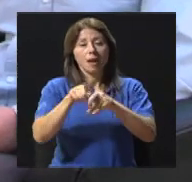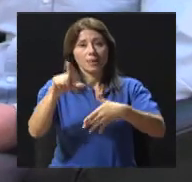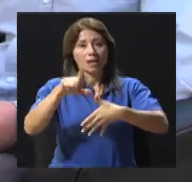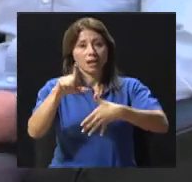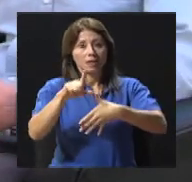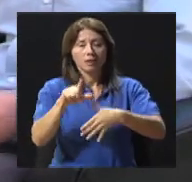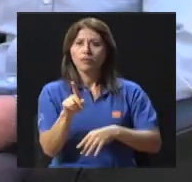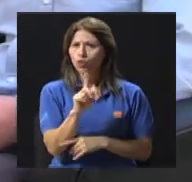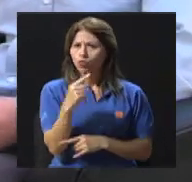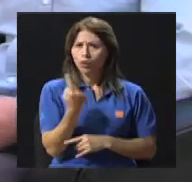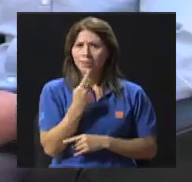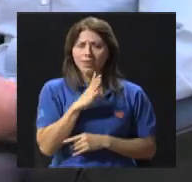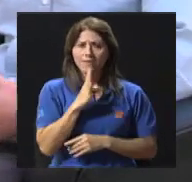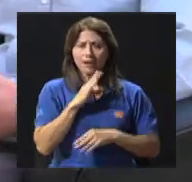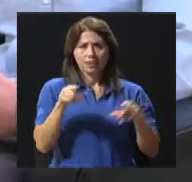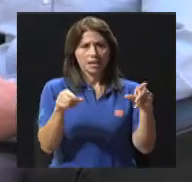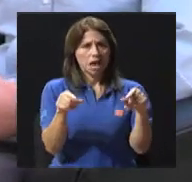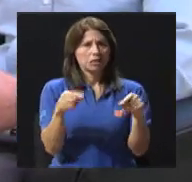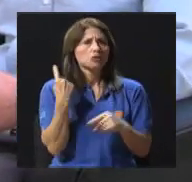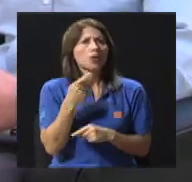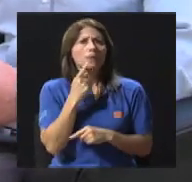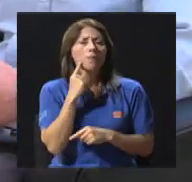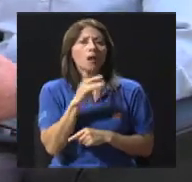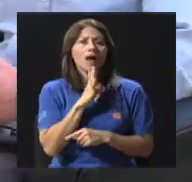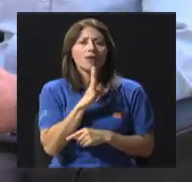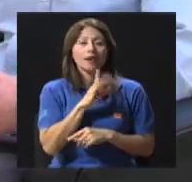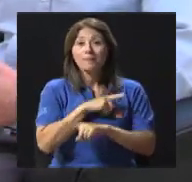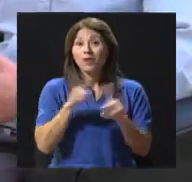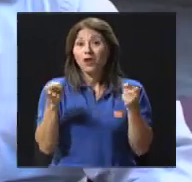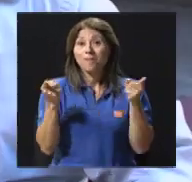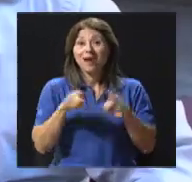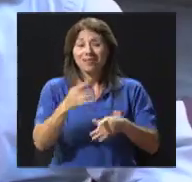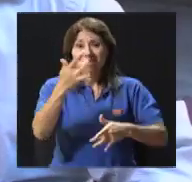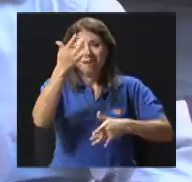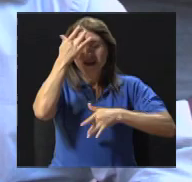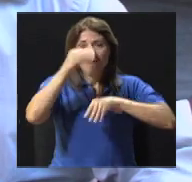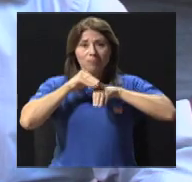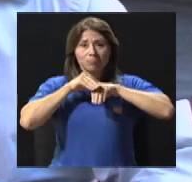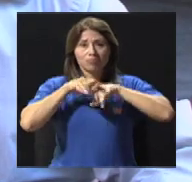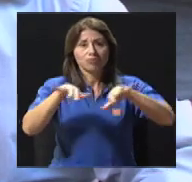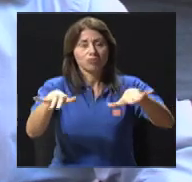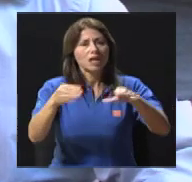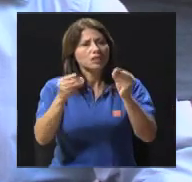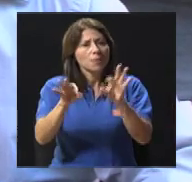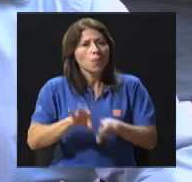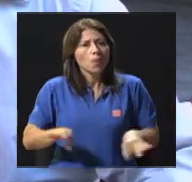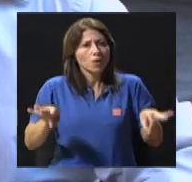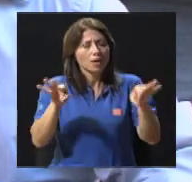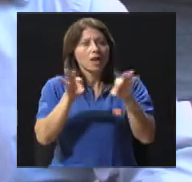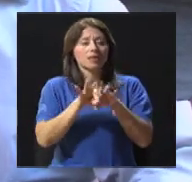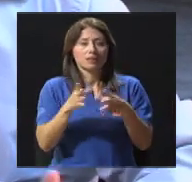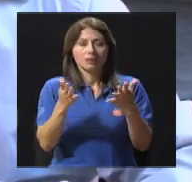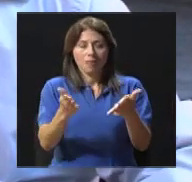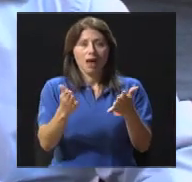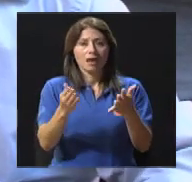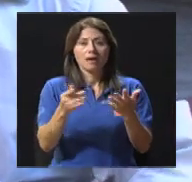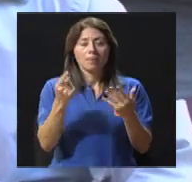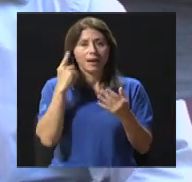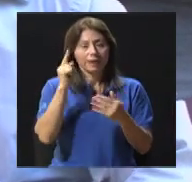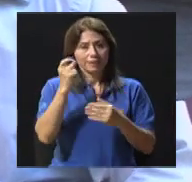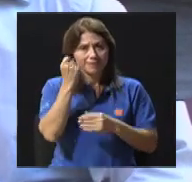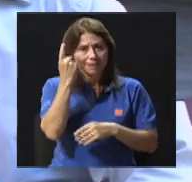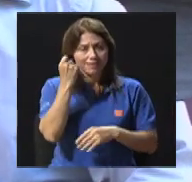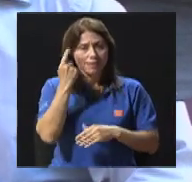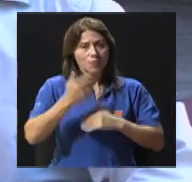no solo es hablar del cáncer por hablar del cáncer, es que la parte epidemiológica es importantísima y fundamental a la hora